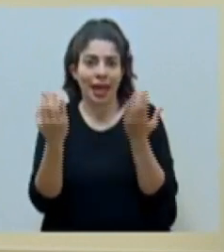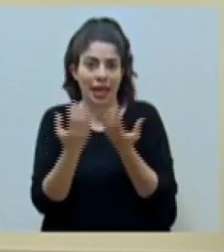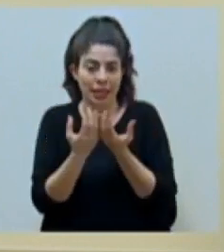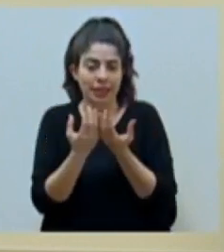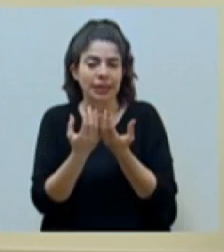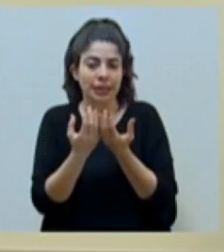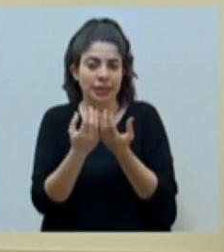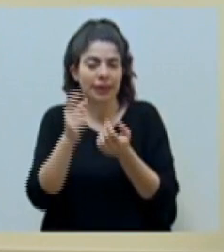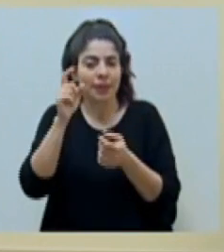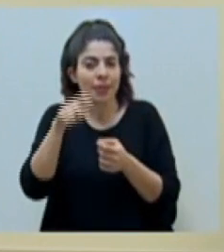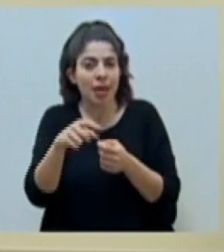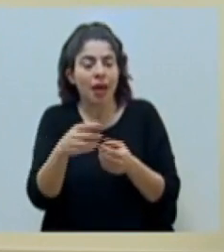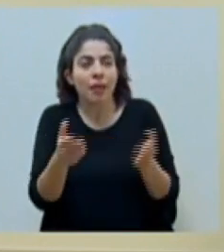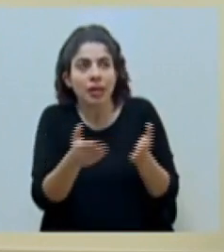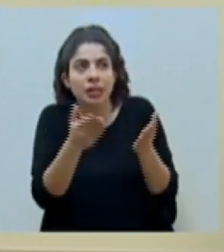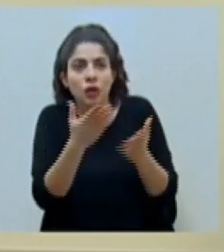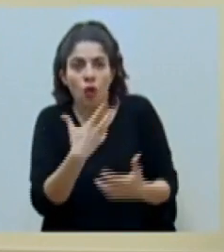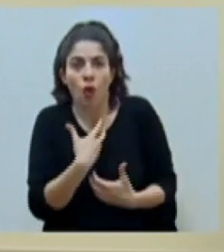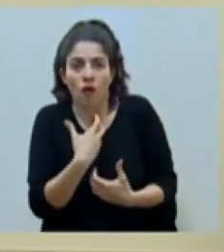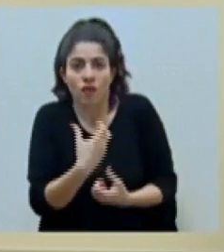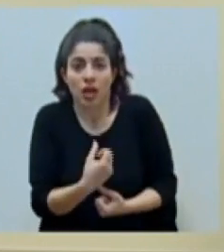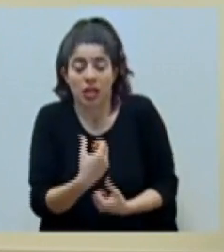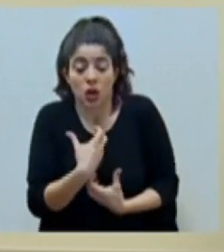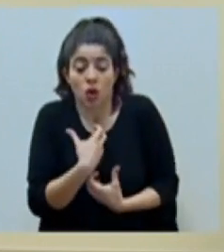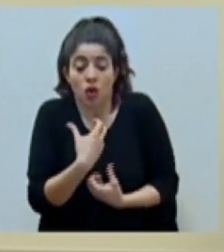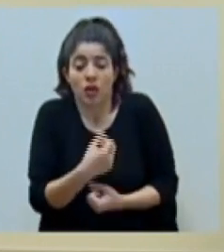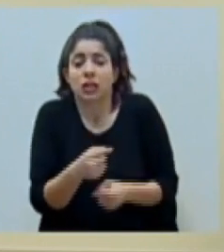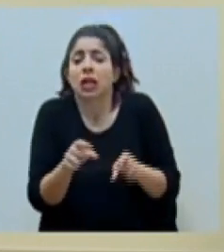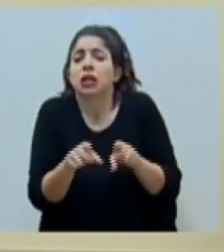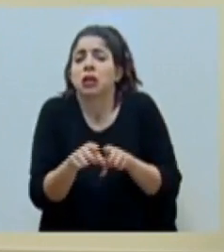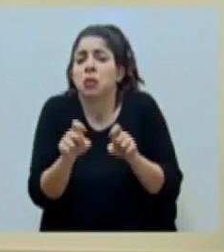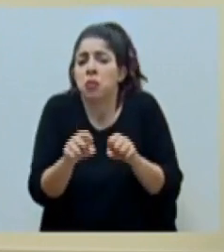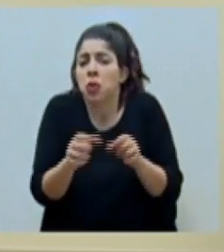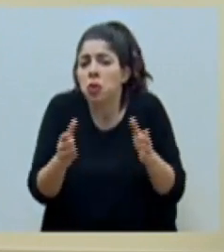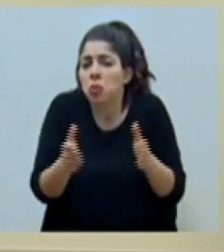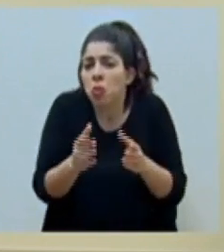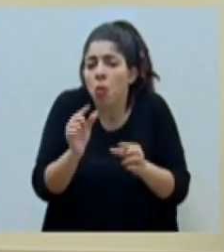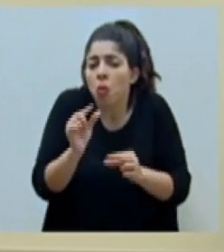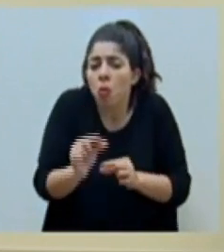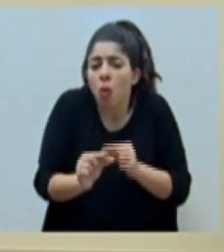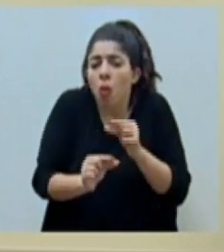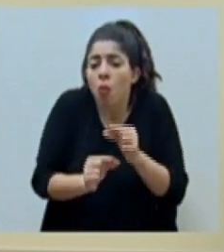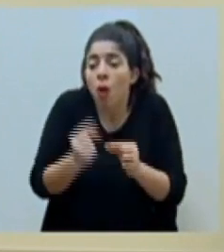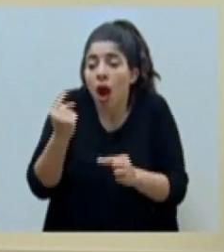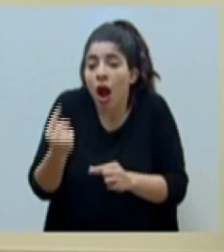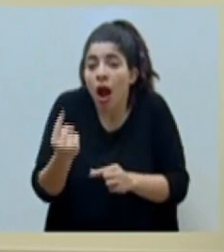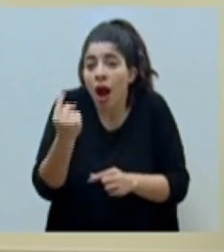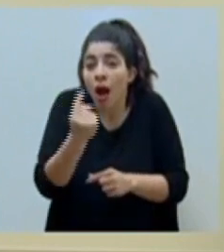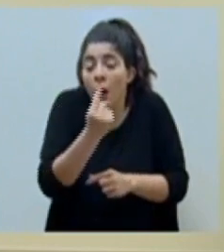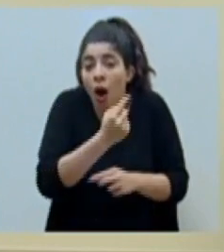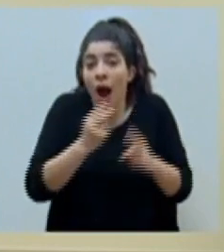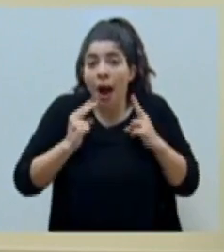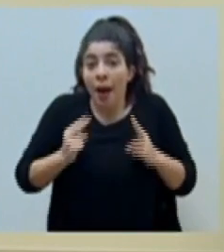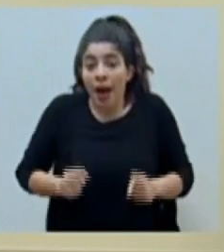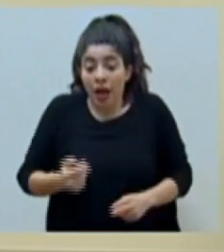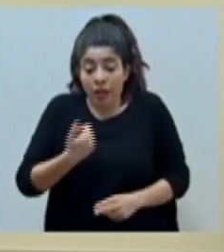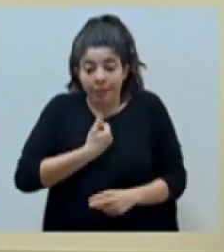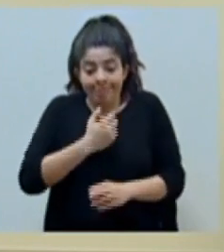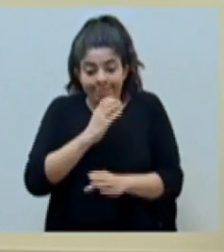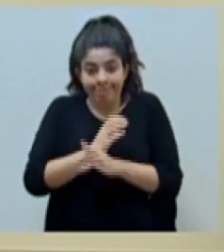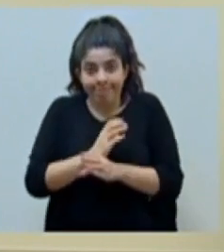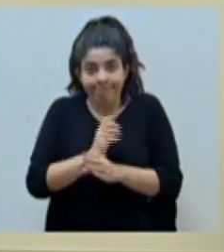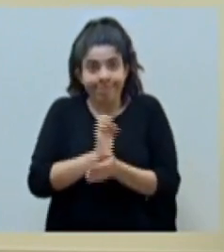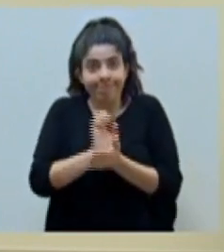eso tenemos que ir generando confianza. La confianza también la podemos ir generando en la medida que cada uno de los habitantes de este país nos cuidemos para evitar